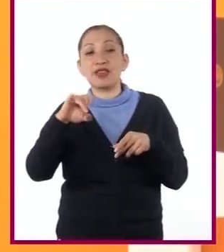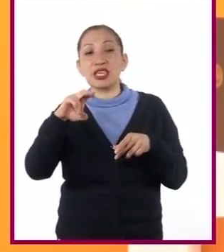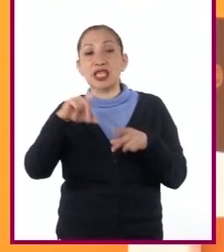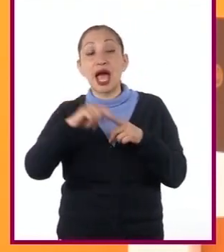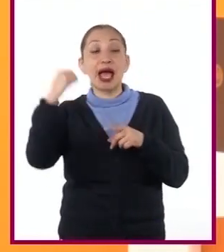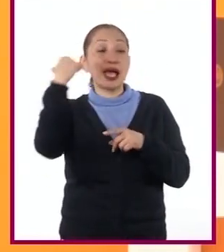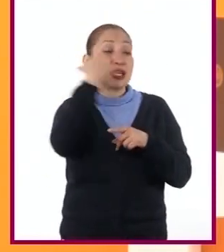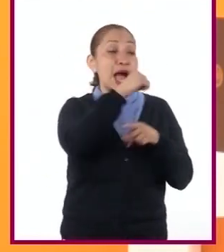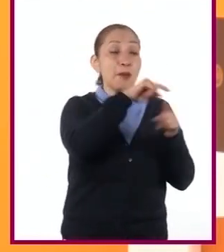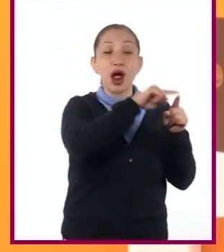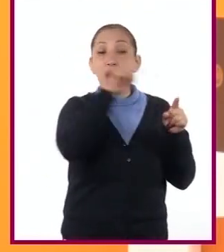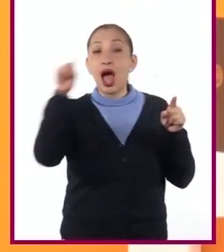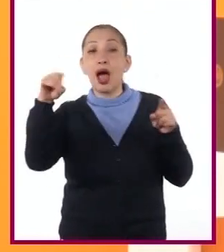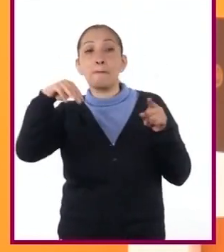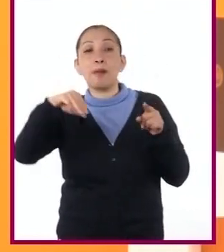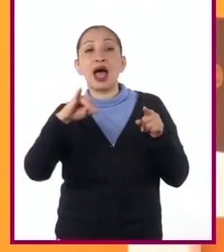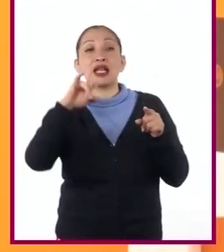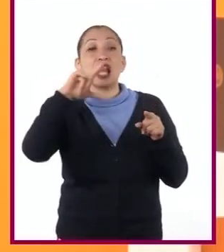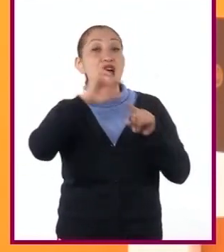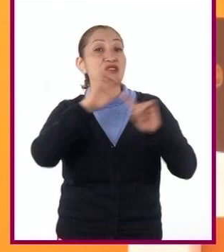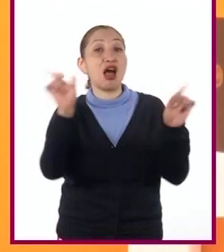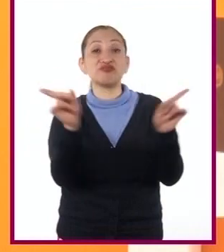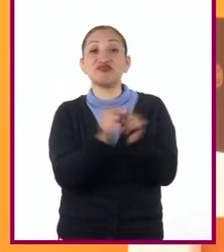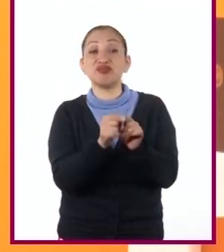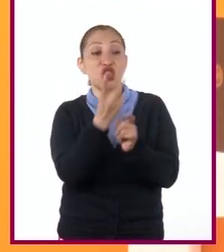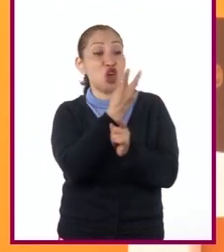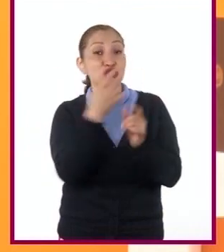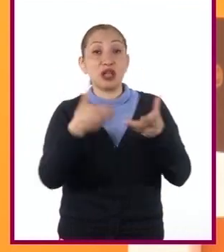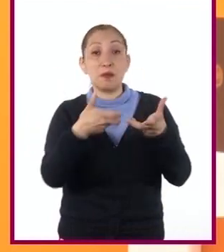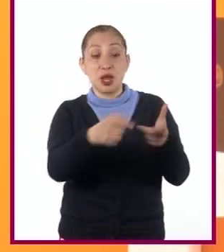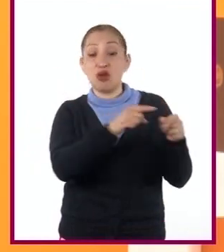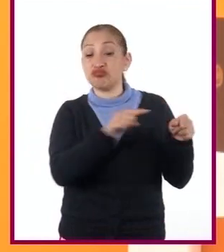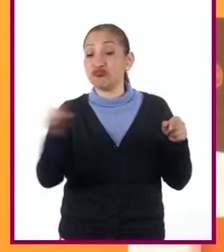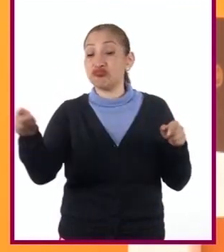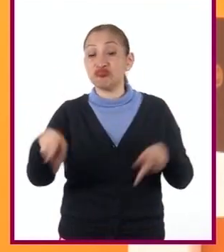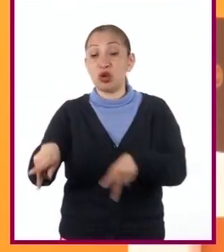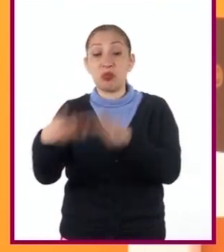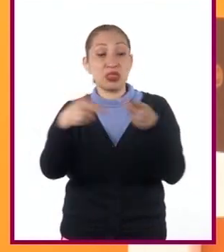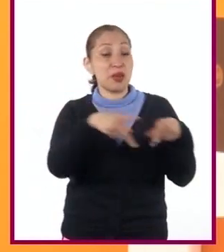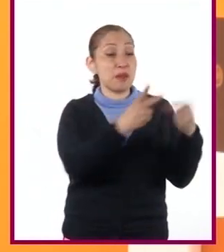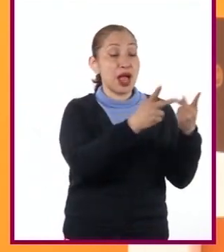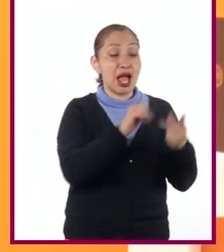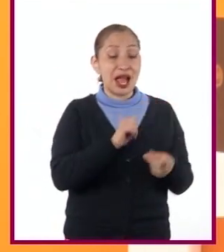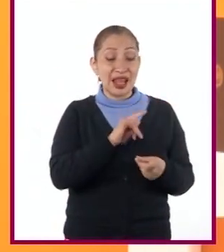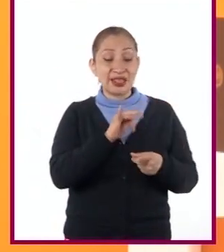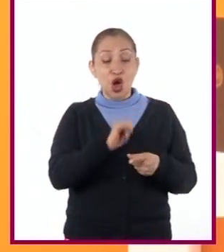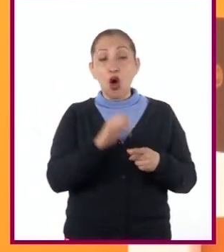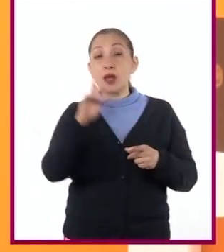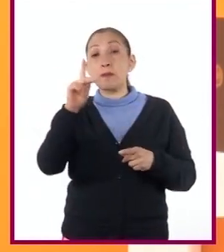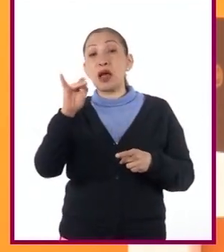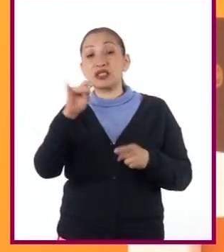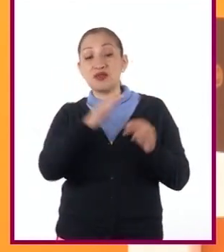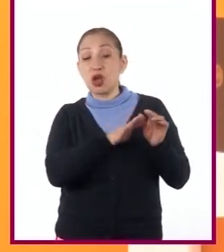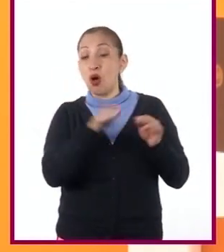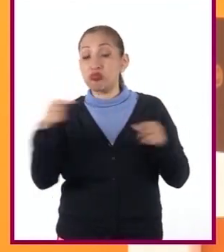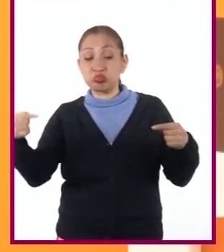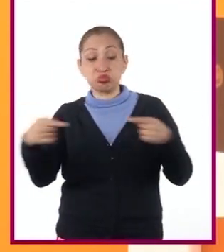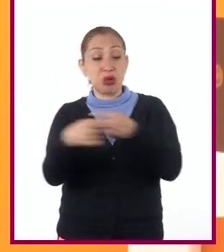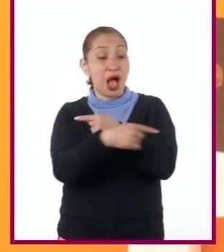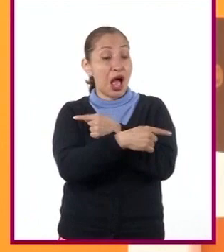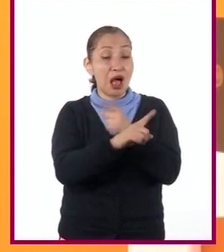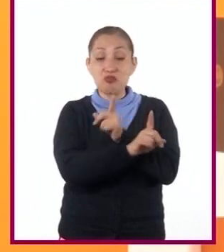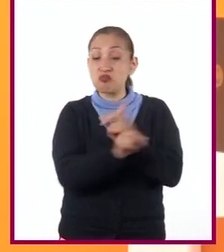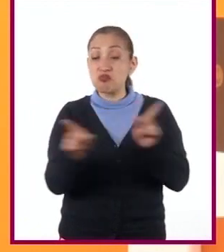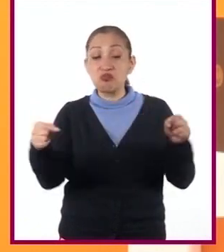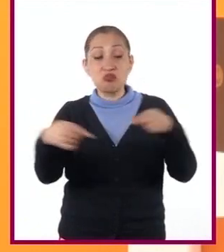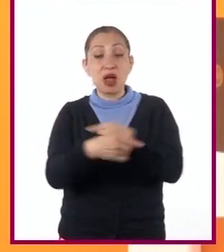de Acapulco-Manila. Con esas 2 rutas marítimas, una por el Atlántico y otra por el Pacífico, lograron